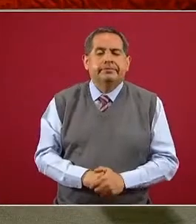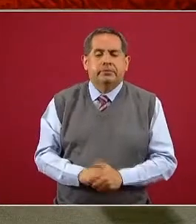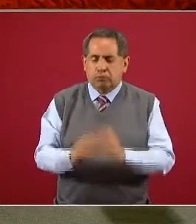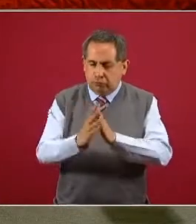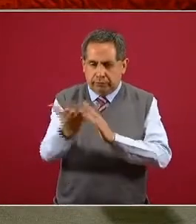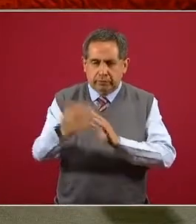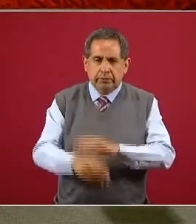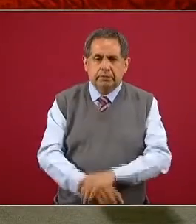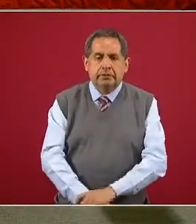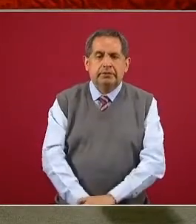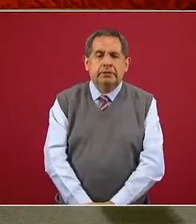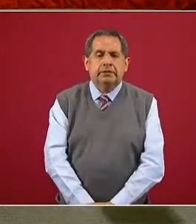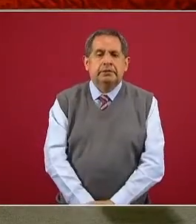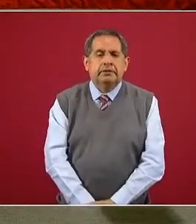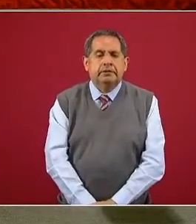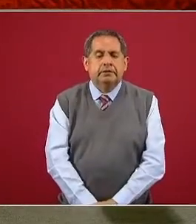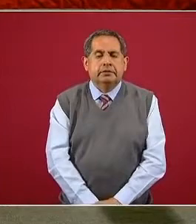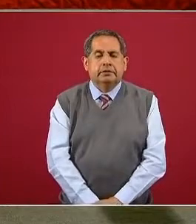favor.